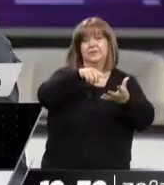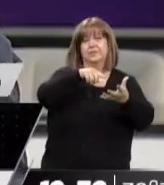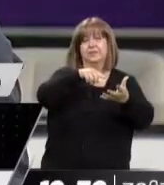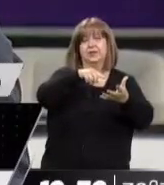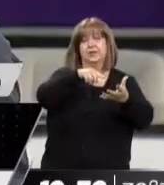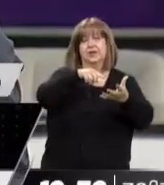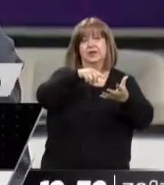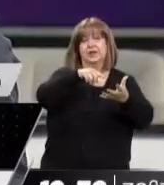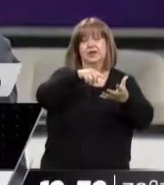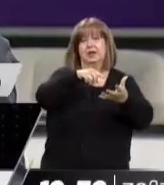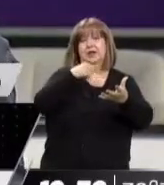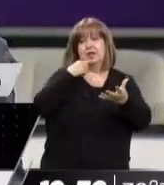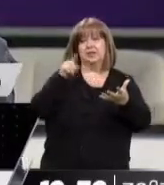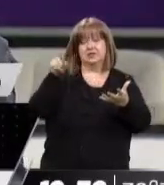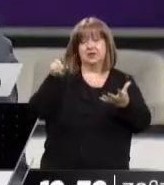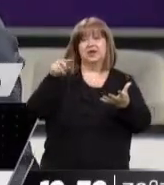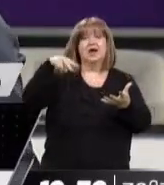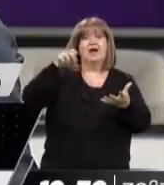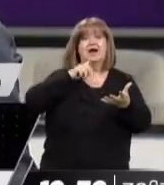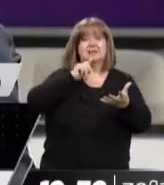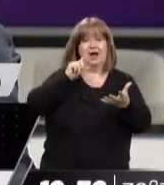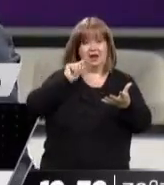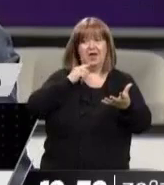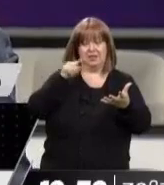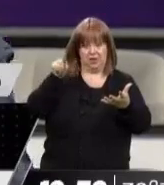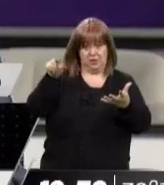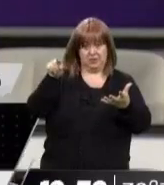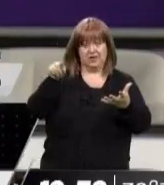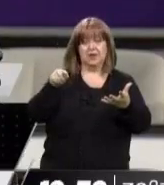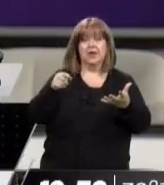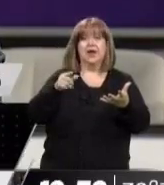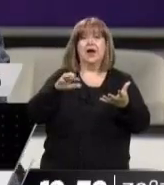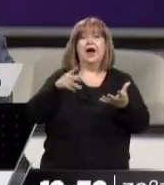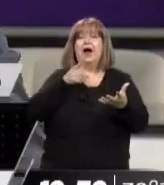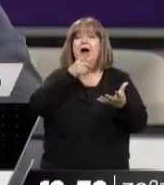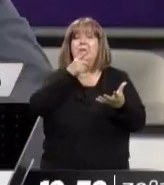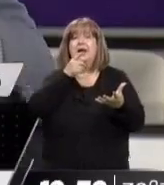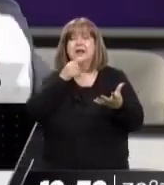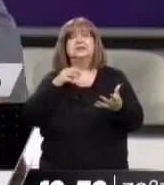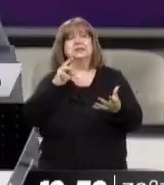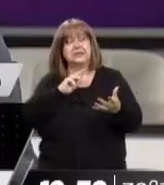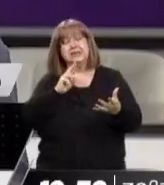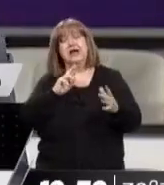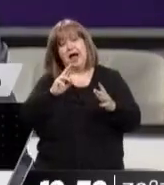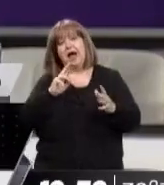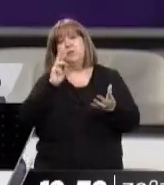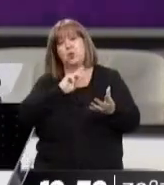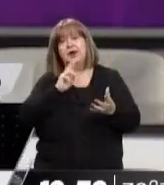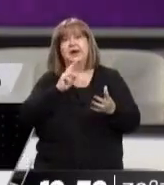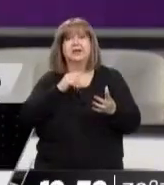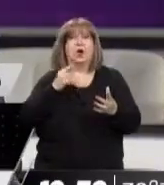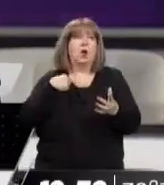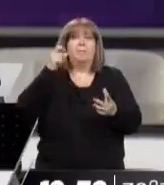Bien, que un poco tiene que ver con lo que decía Natalia. Hay una mirada cosificadora, hay estereotipos,